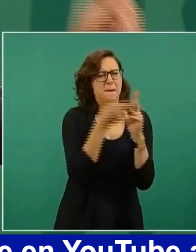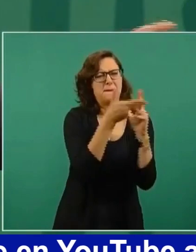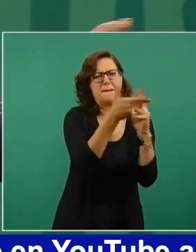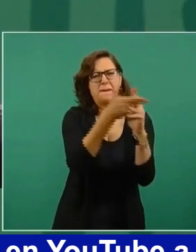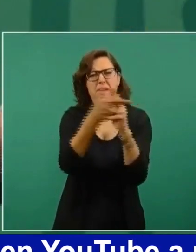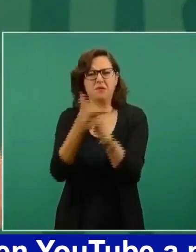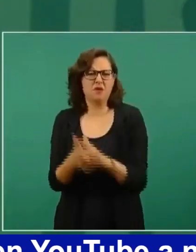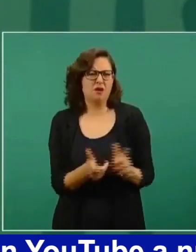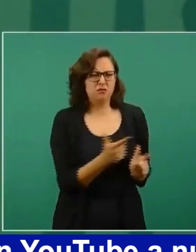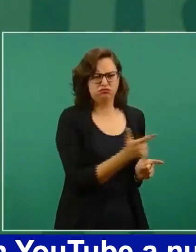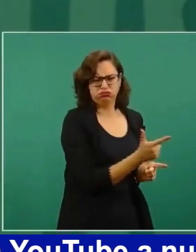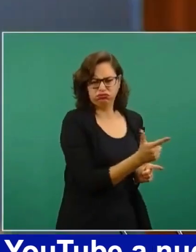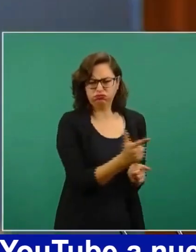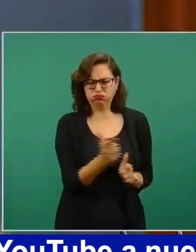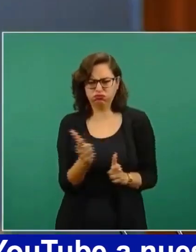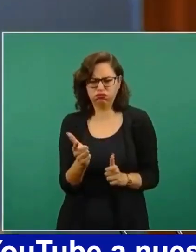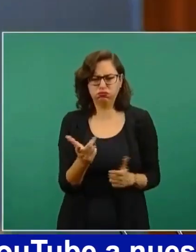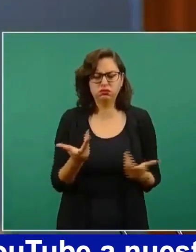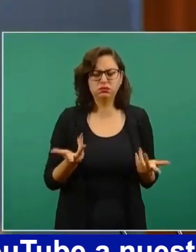las cosas antes.